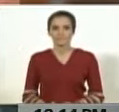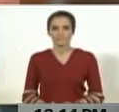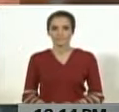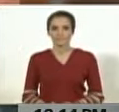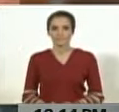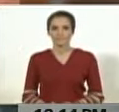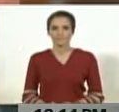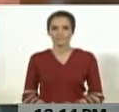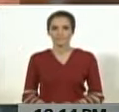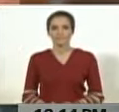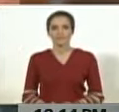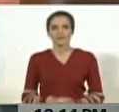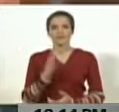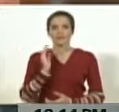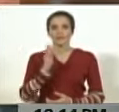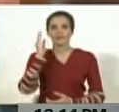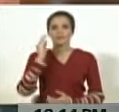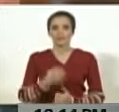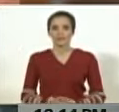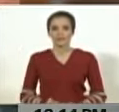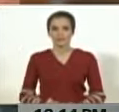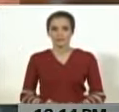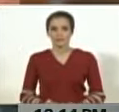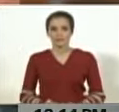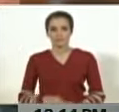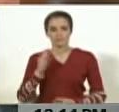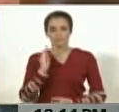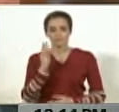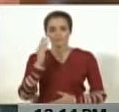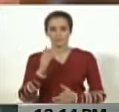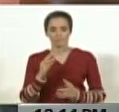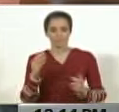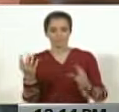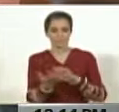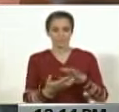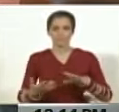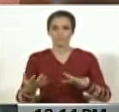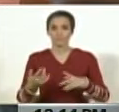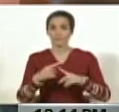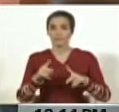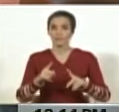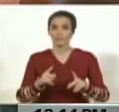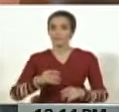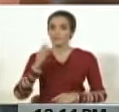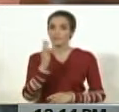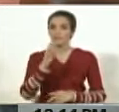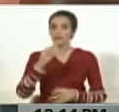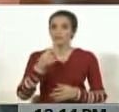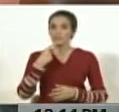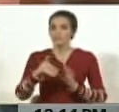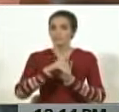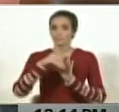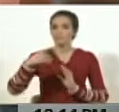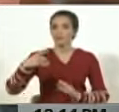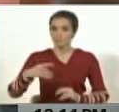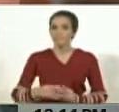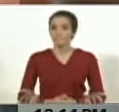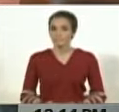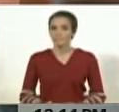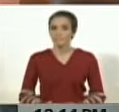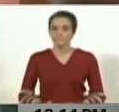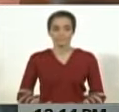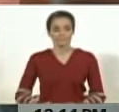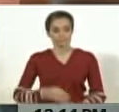La sentencia realmente es una sentencia controversial, pero es una sentencia ajustada a derecho. Es